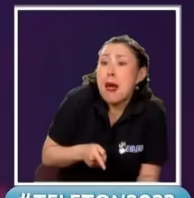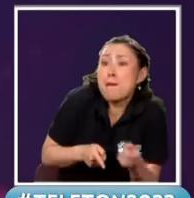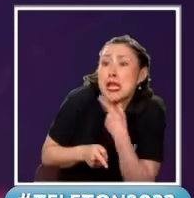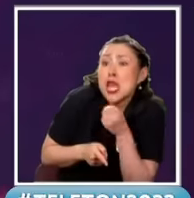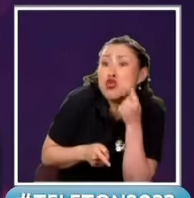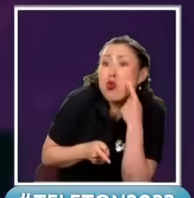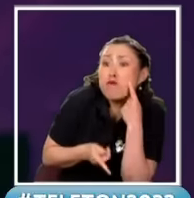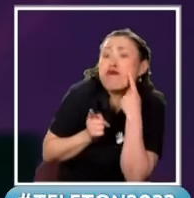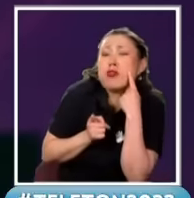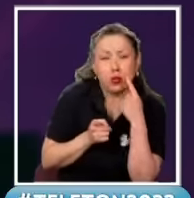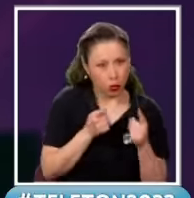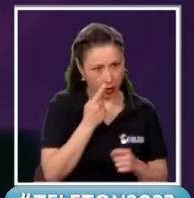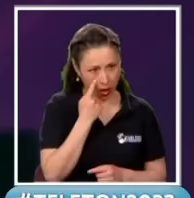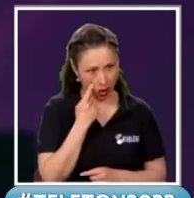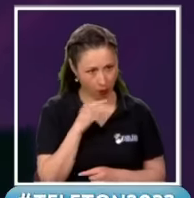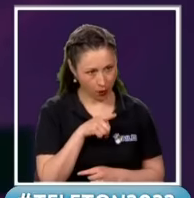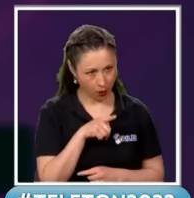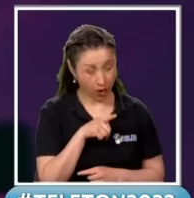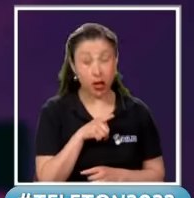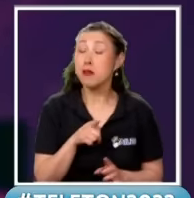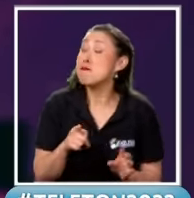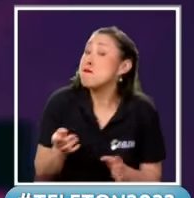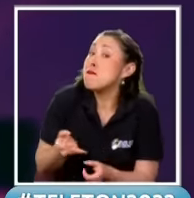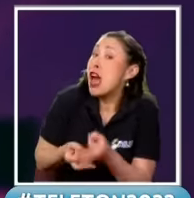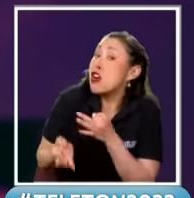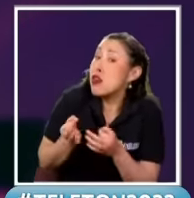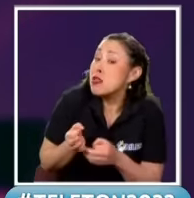¿Y usted lo ha probado? Dicen que funciona.